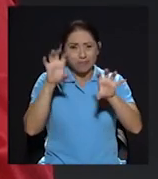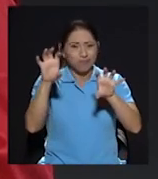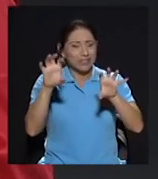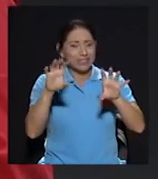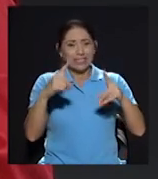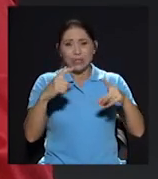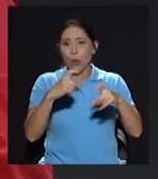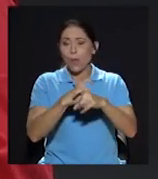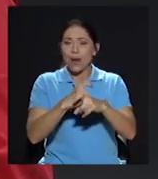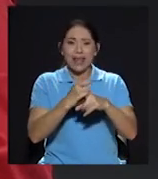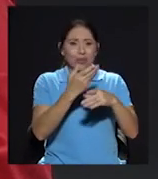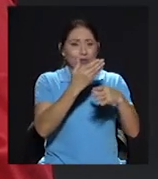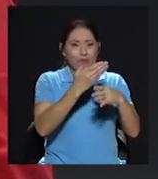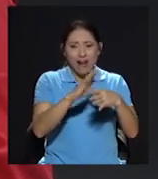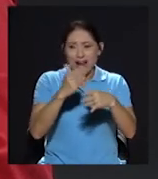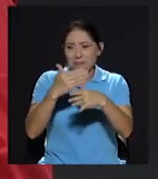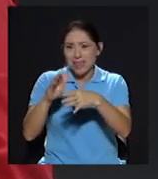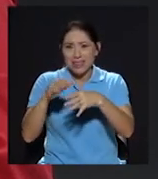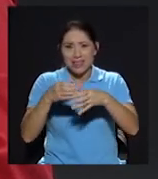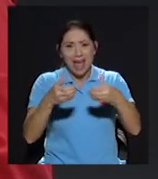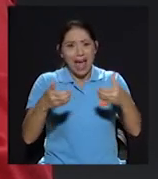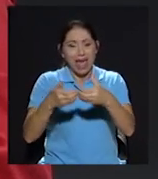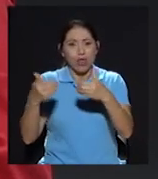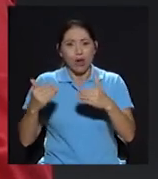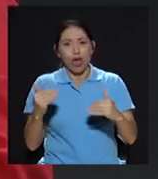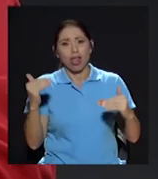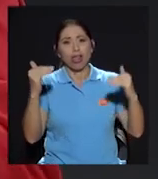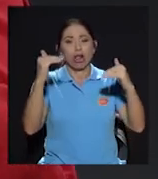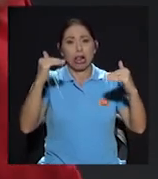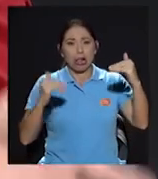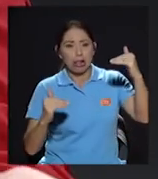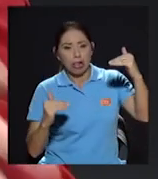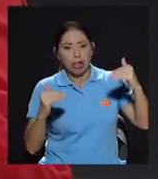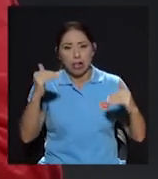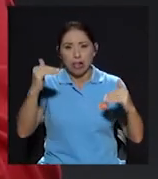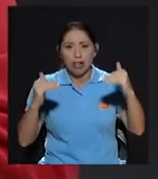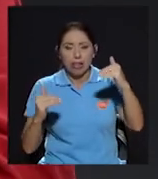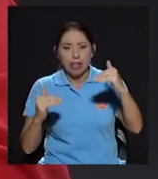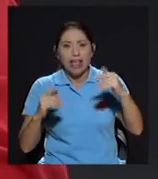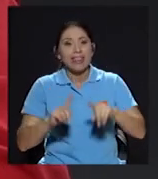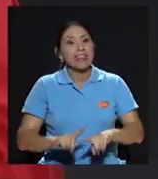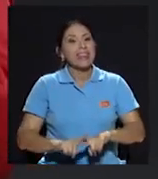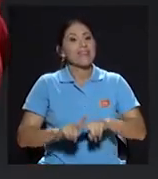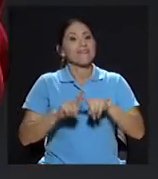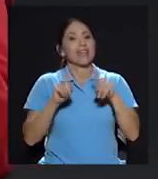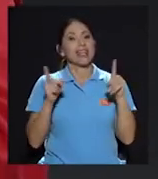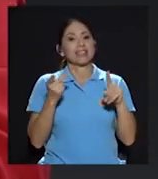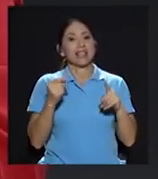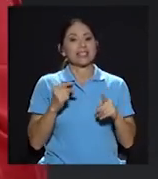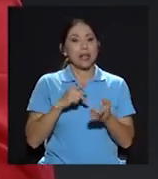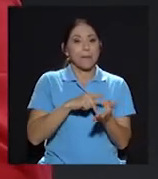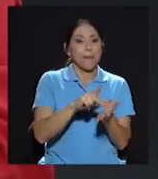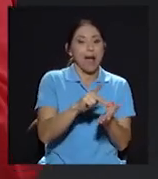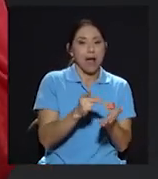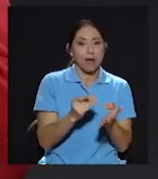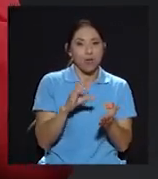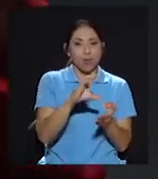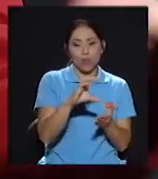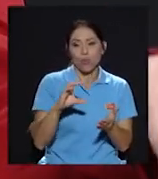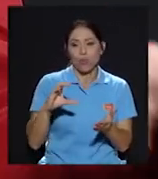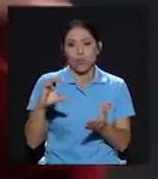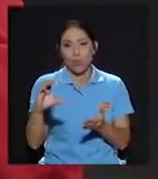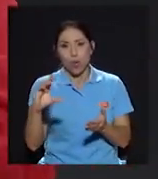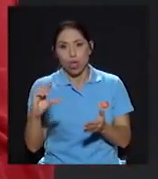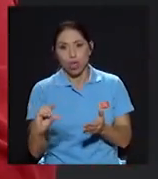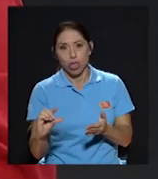verdad diferencias salariales entre personas que realizan la misma función no sólo dentro de la institución